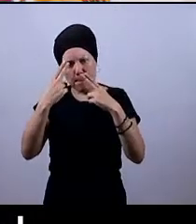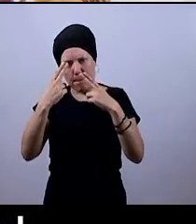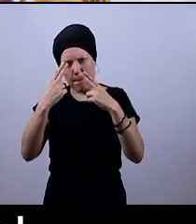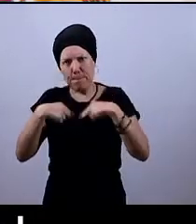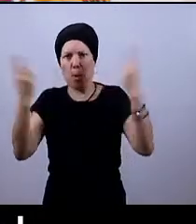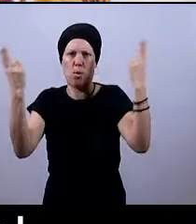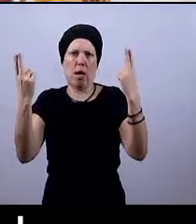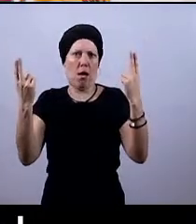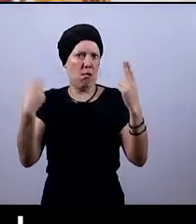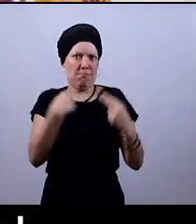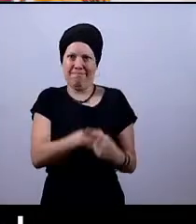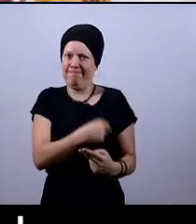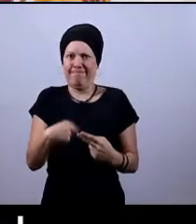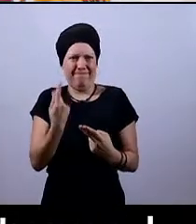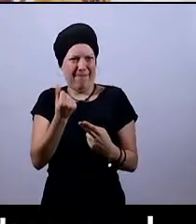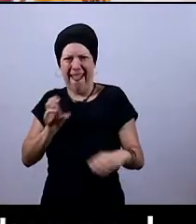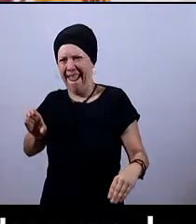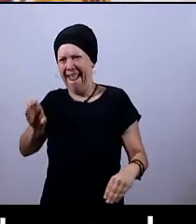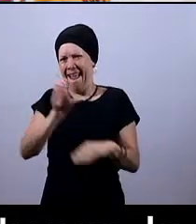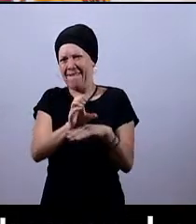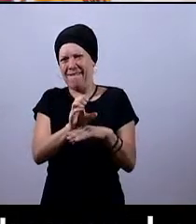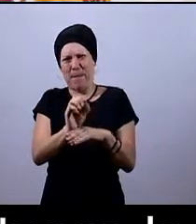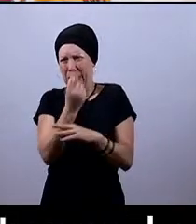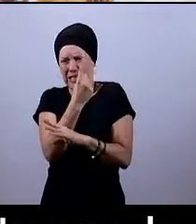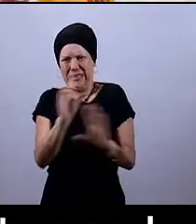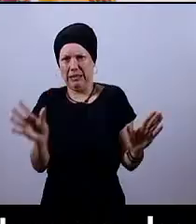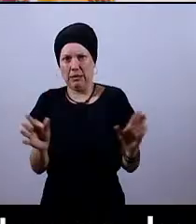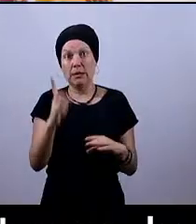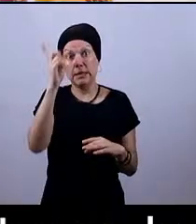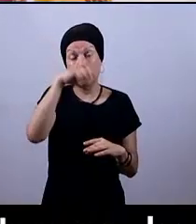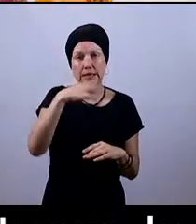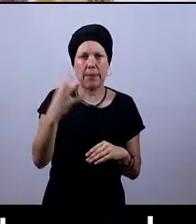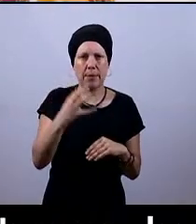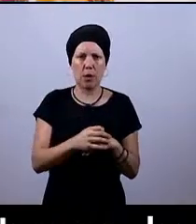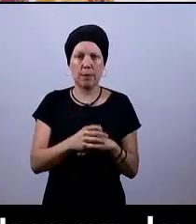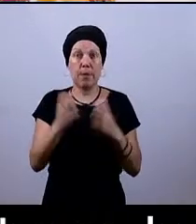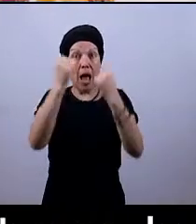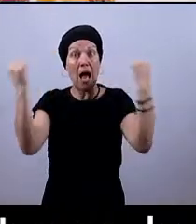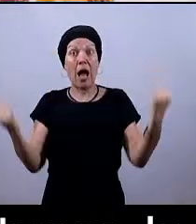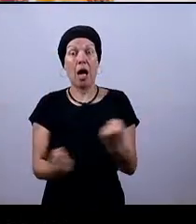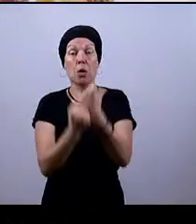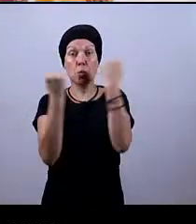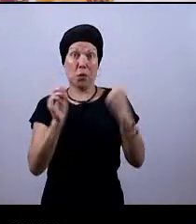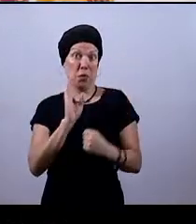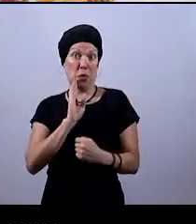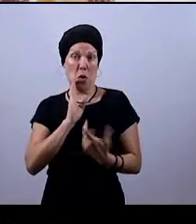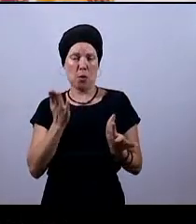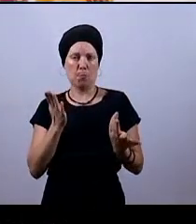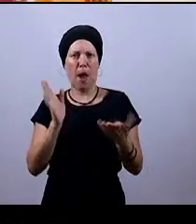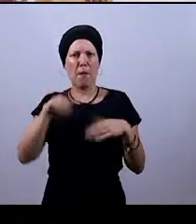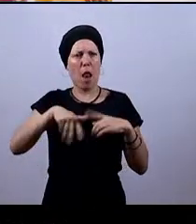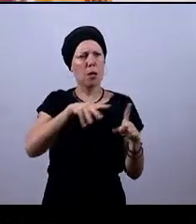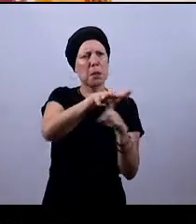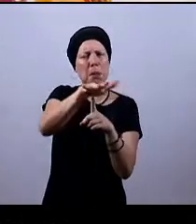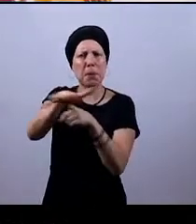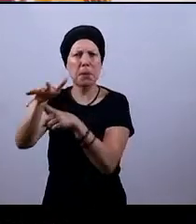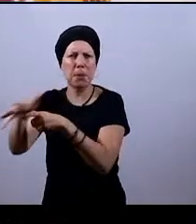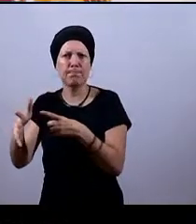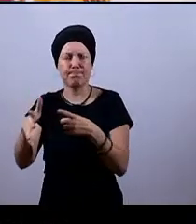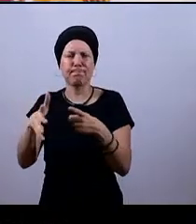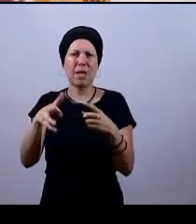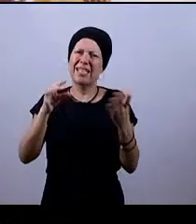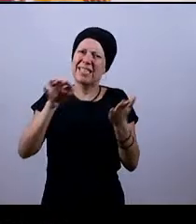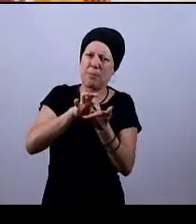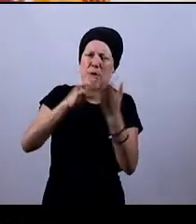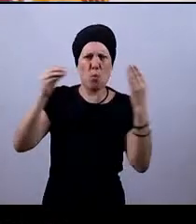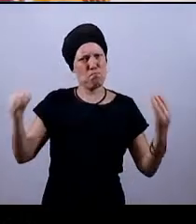tenido mayor dotación presupuestaria, sabiendo, por supuesto, que estas actuaciones van a redundar en que reciban mejores